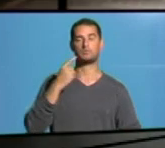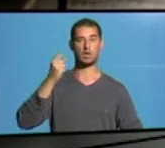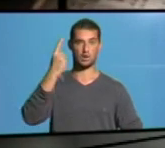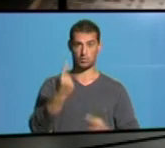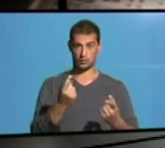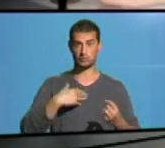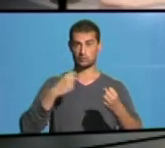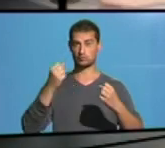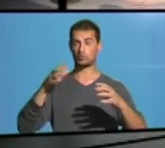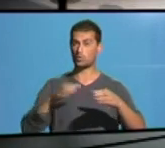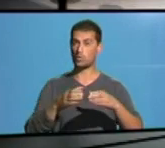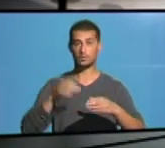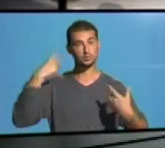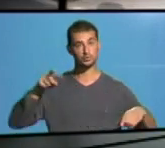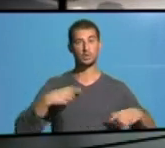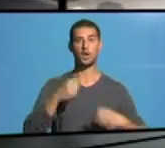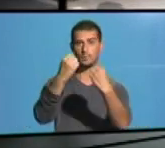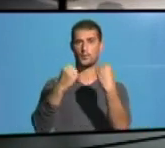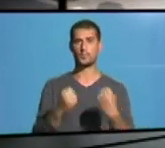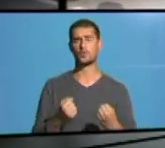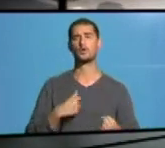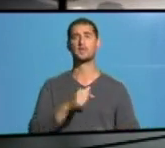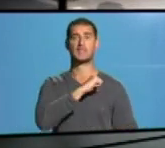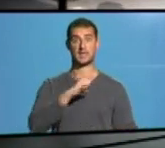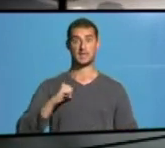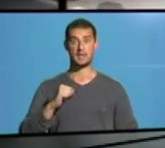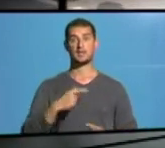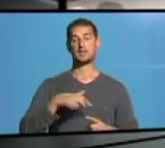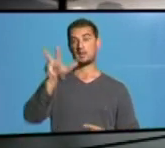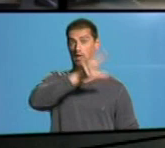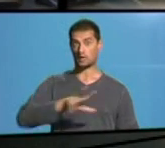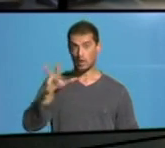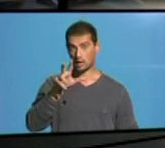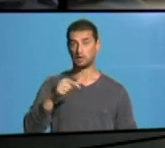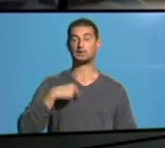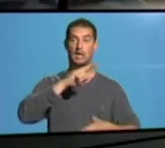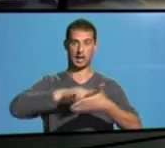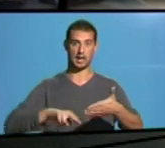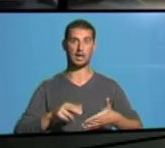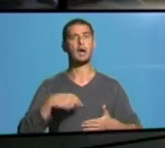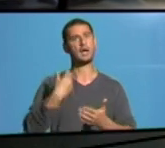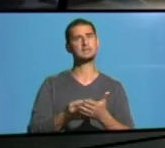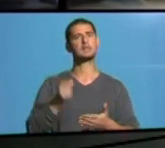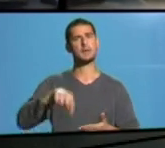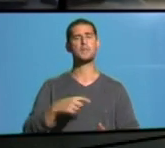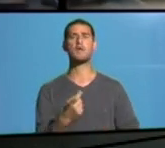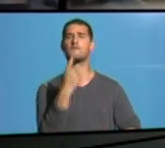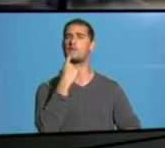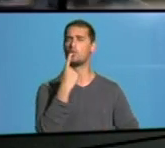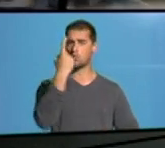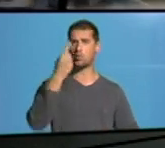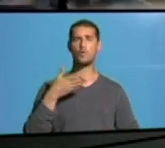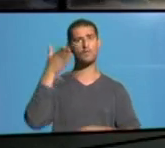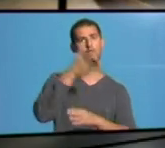algúns dos grupos máis significativos da música independente galega e nacional, e mesmo un intérprete finlandés que elexiu o Abrigueiro para